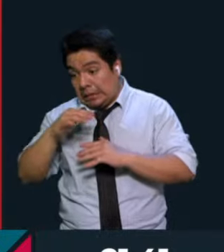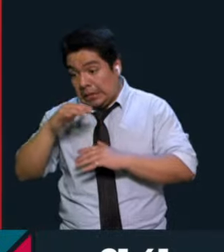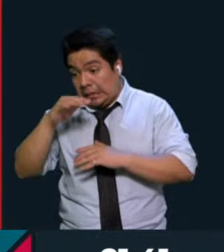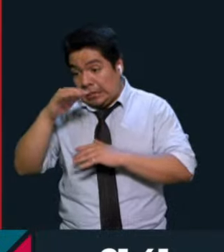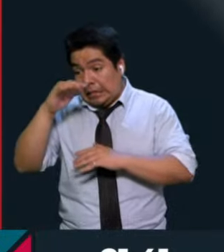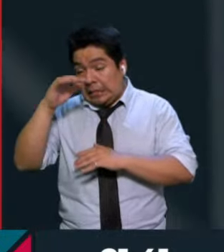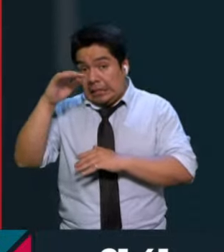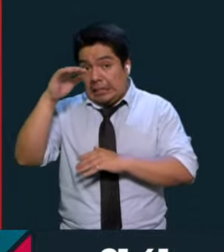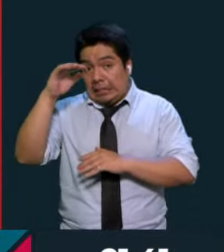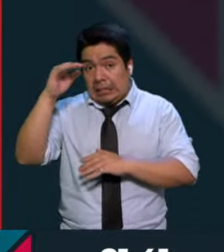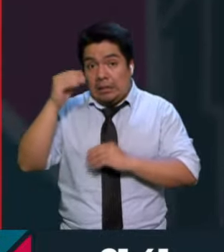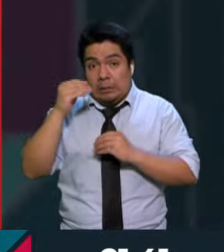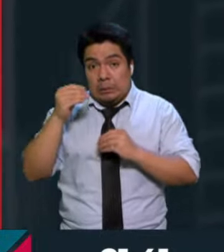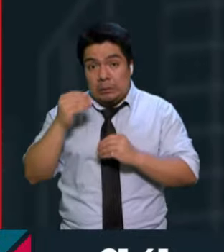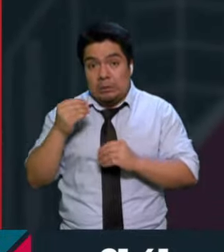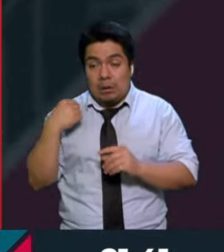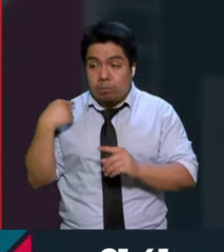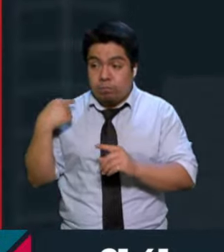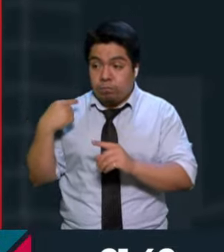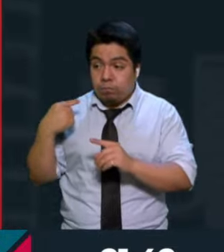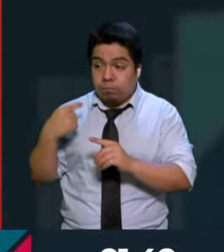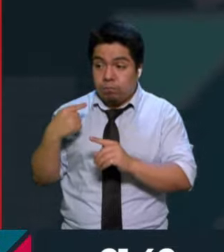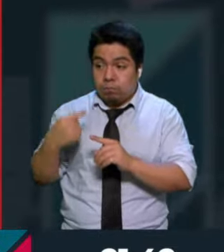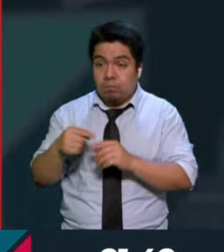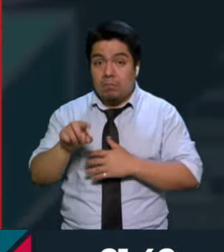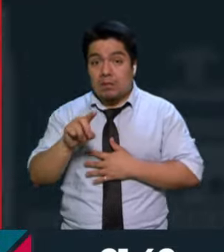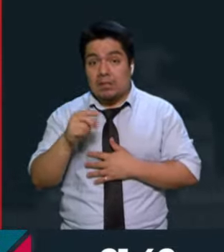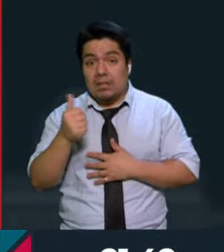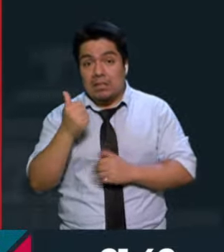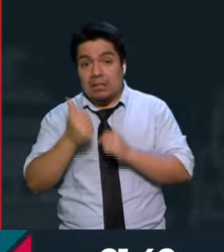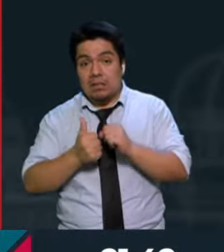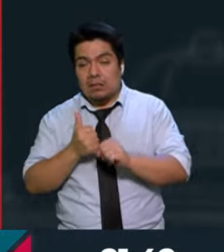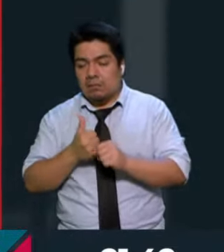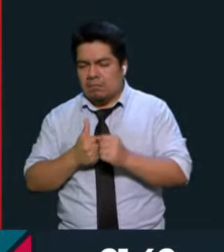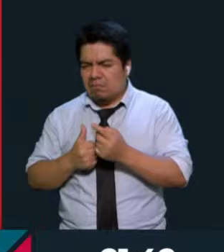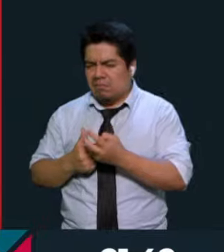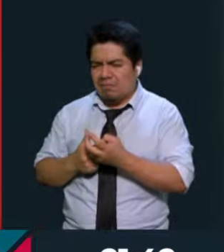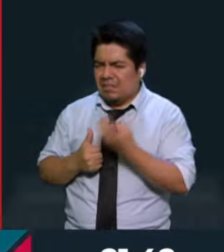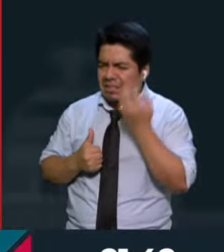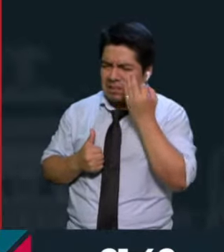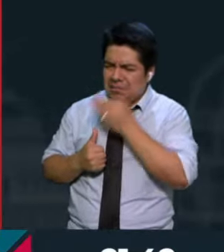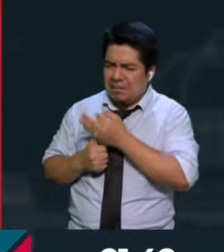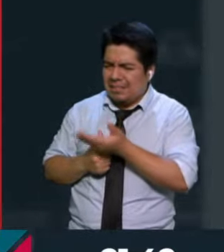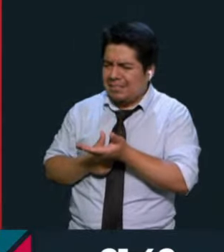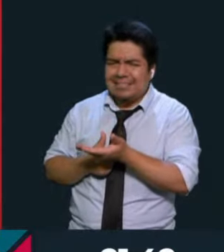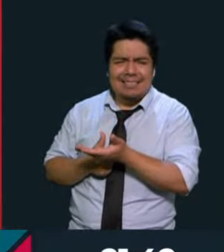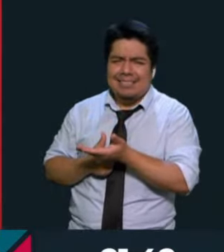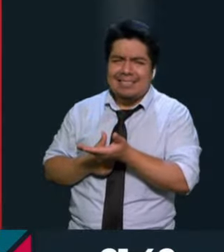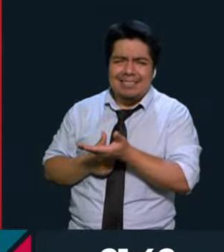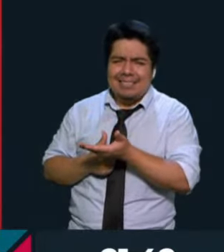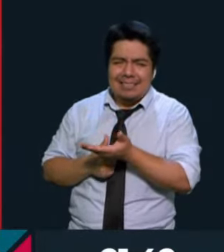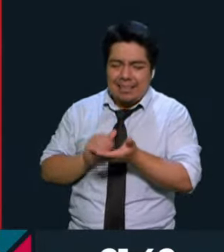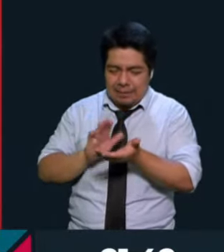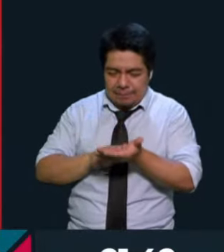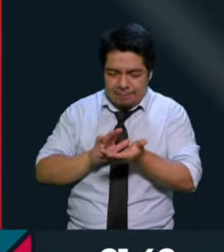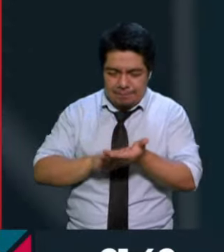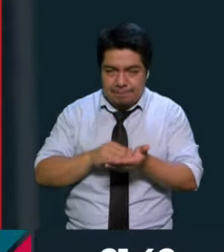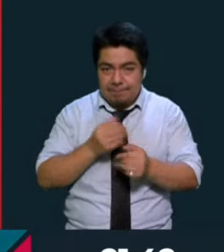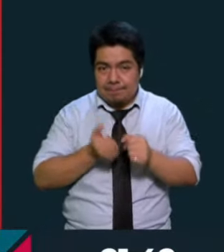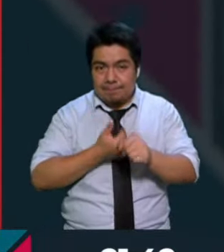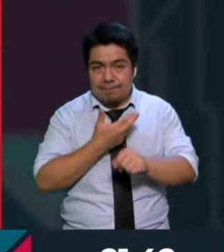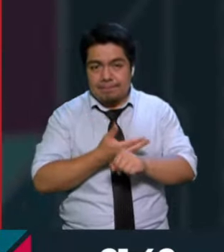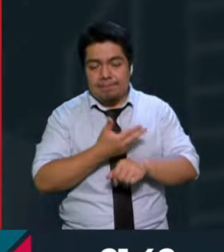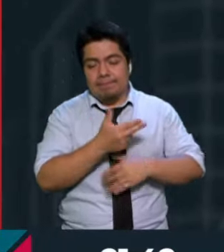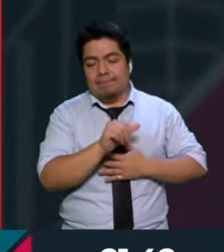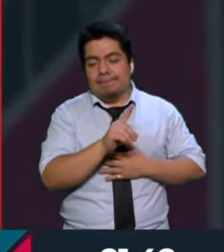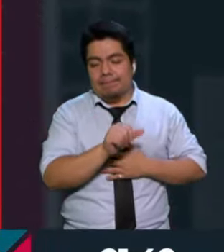más que los últimos 6 sexenios. Esto es completamente falso, como lo hemos visto. De acuerdo con datos de la Secretaría de